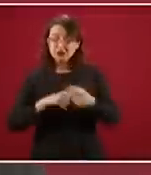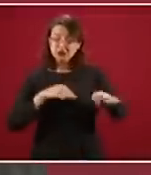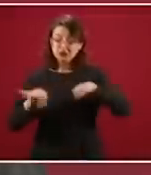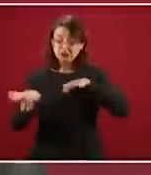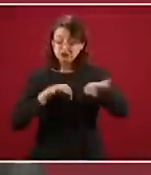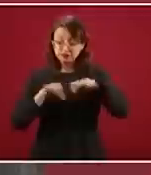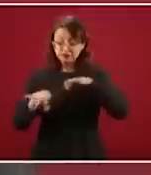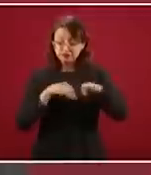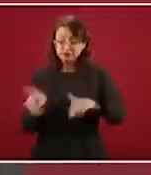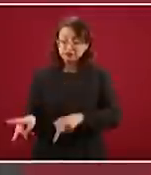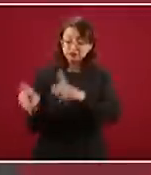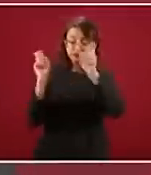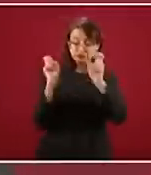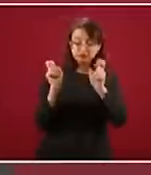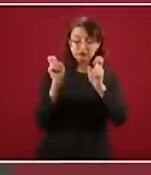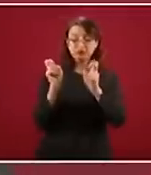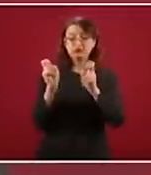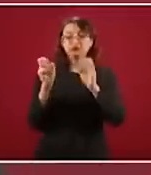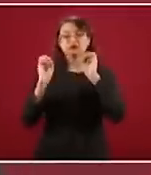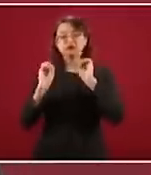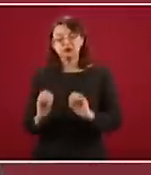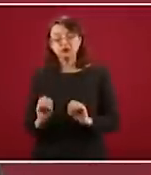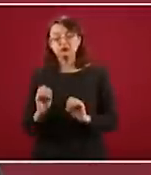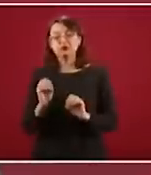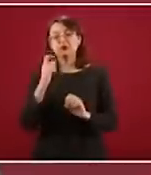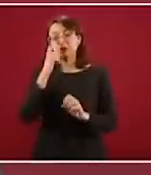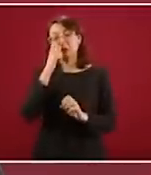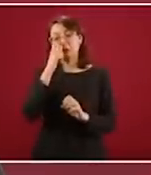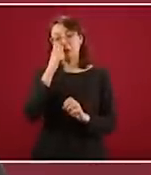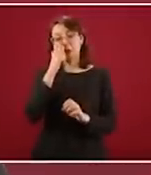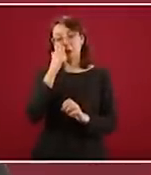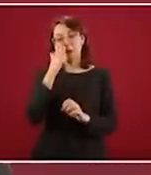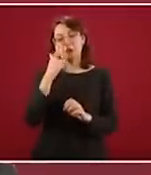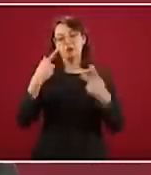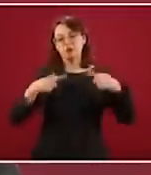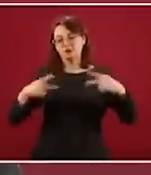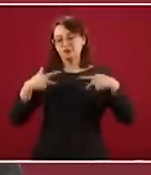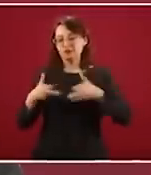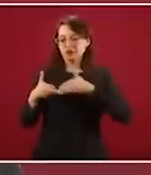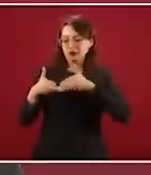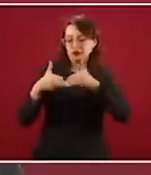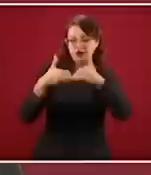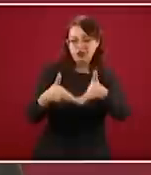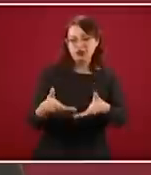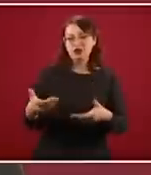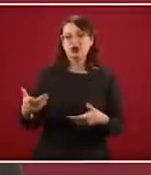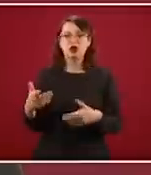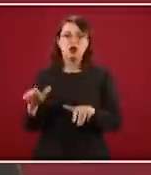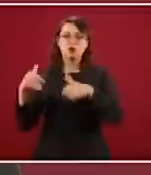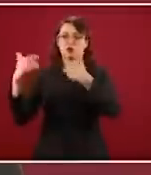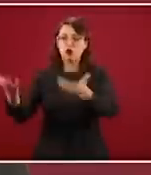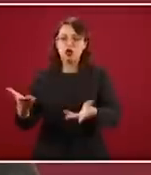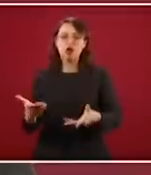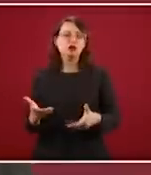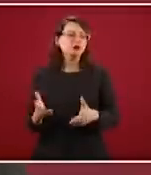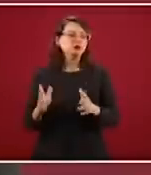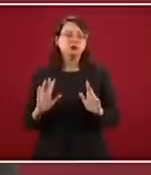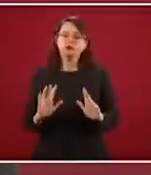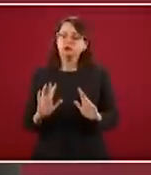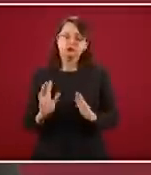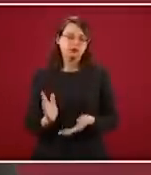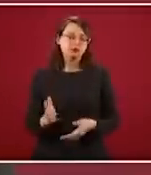son gente que llega por las noches en lanchas, en fin, tomar la decisión y no